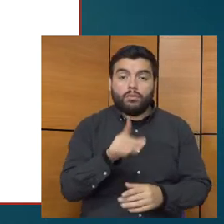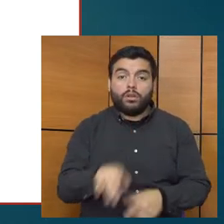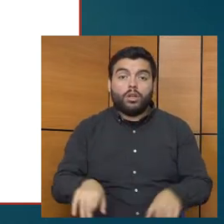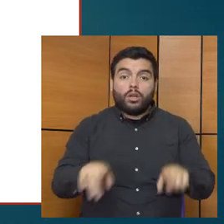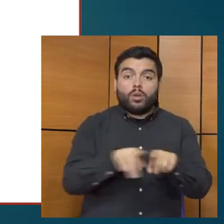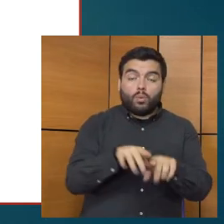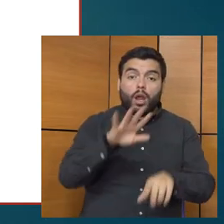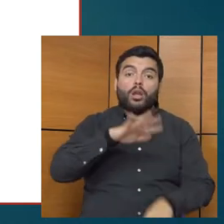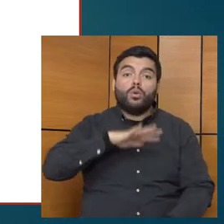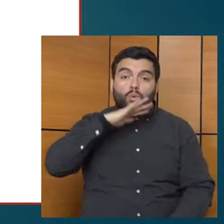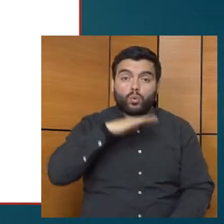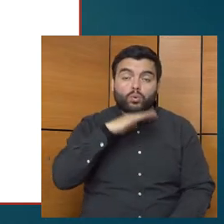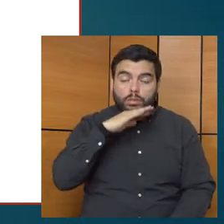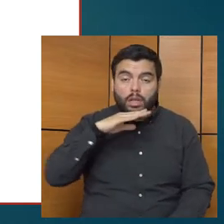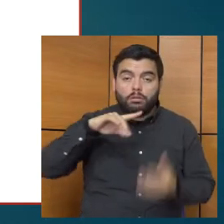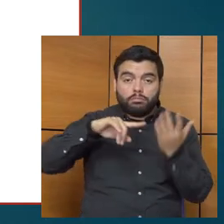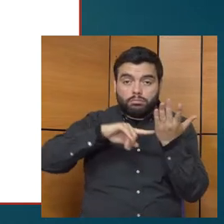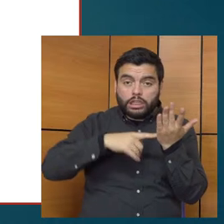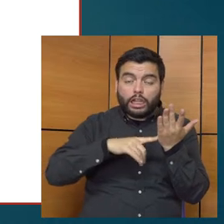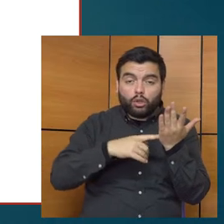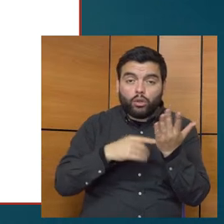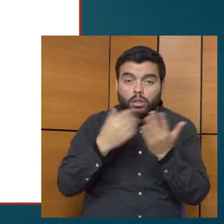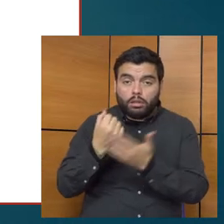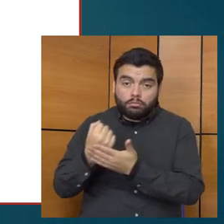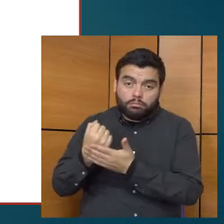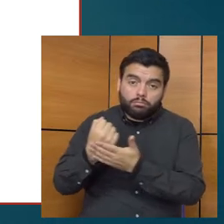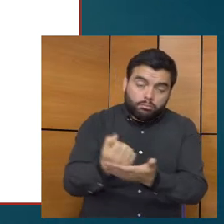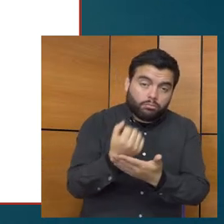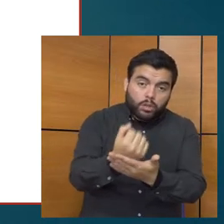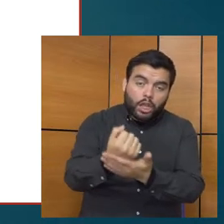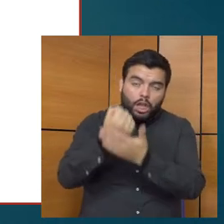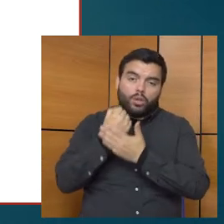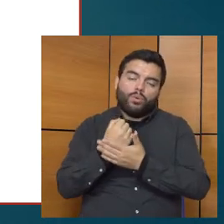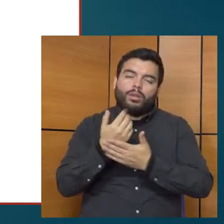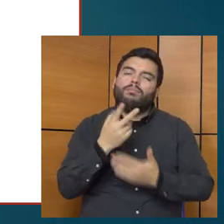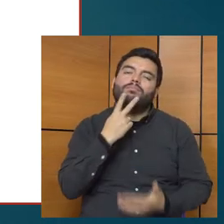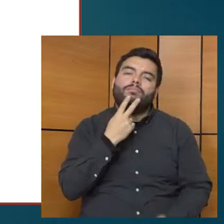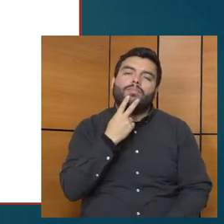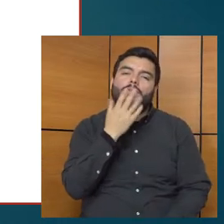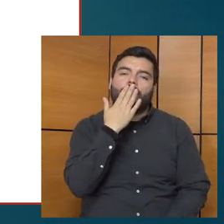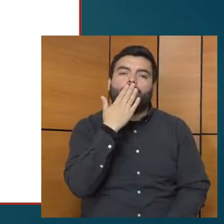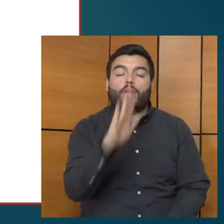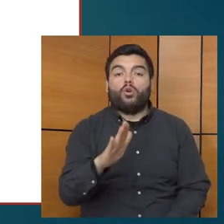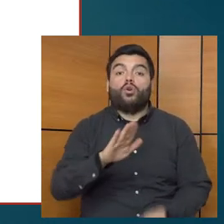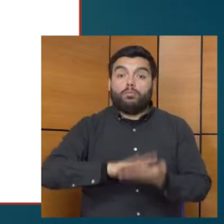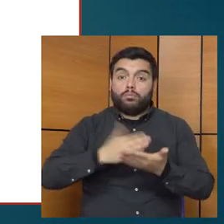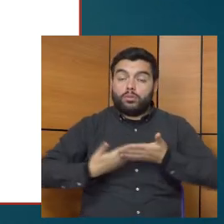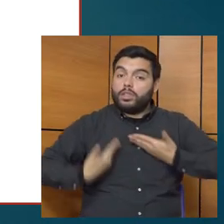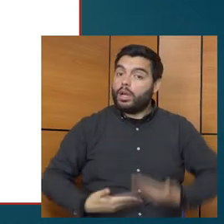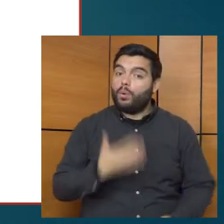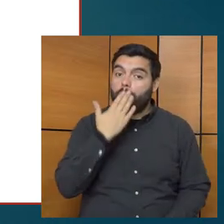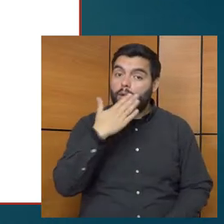nuevas tecnologías y nos ayuden y se ayuden de esas nuevas tecnologías para vivir mejor, para tener una salud mejor.